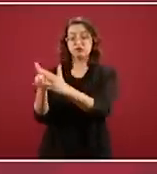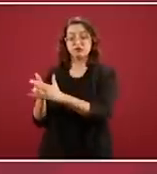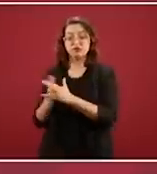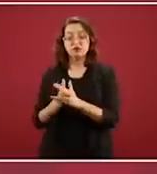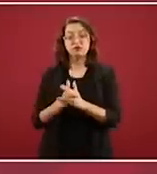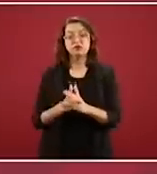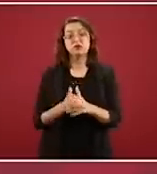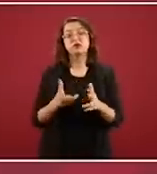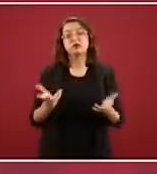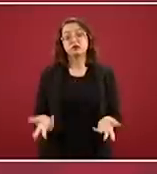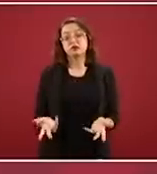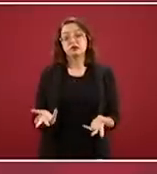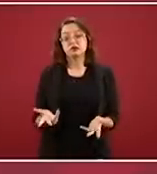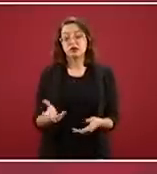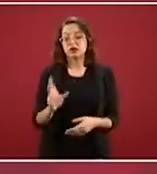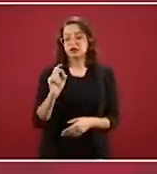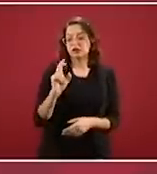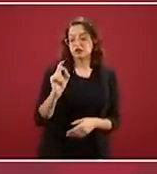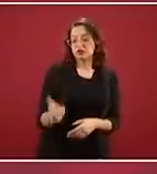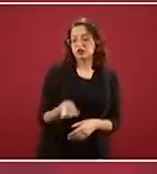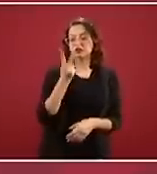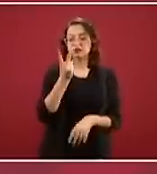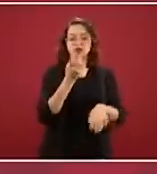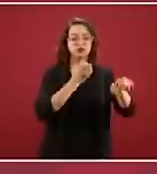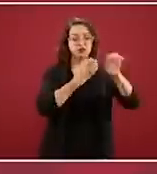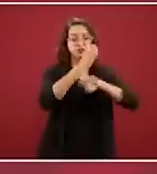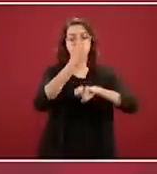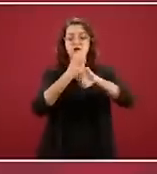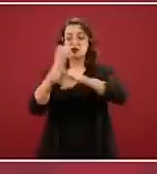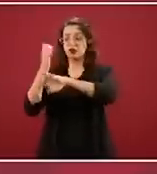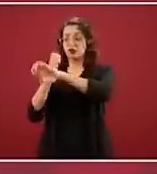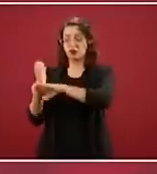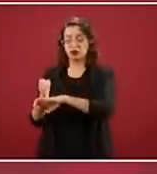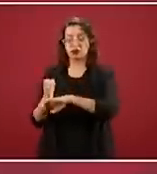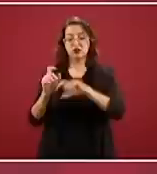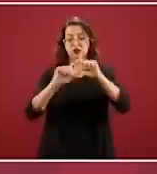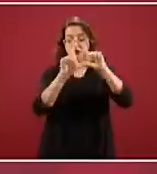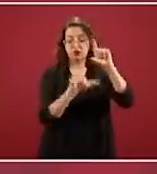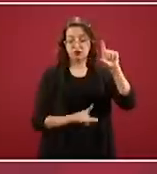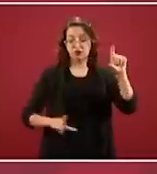yo les diría que de las 32 entidades